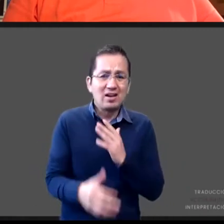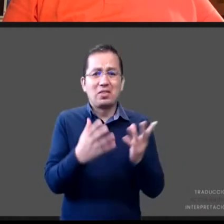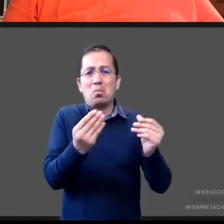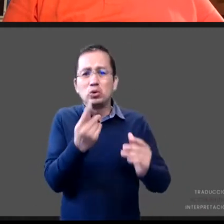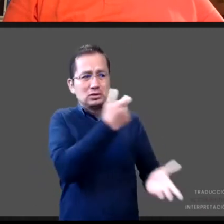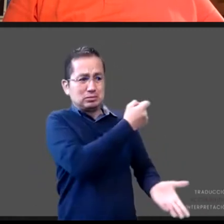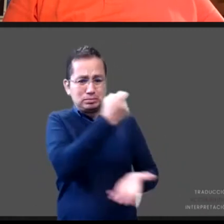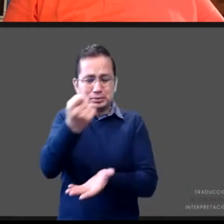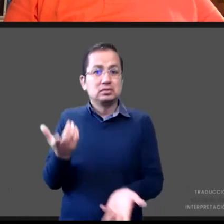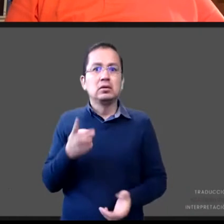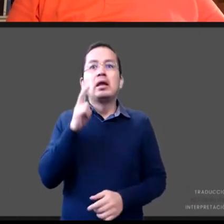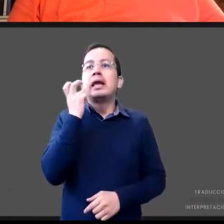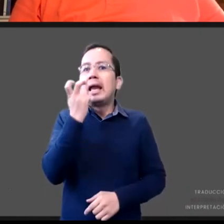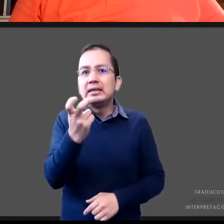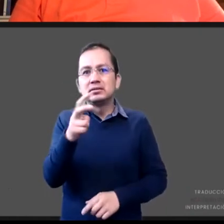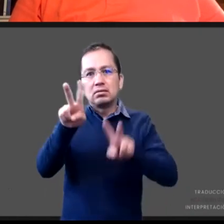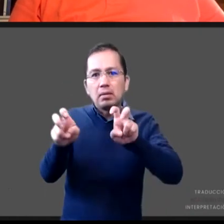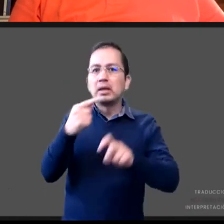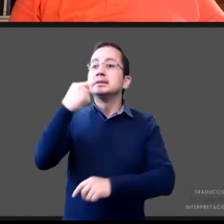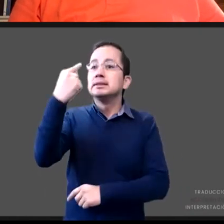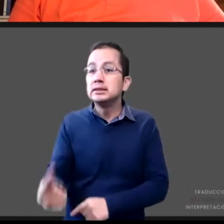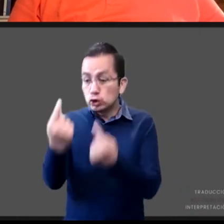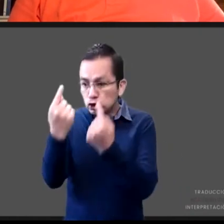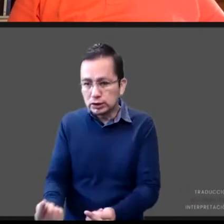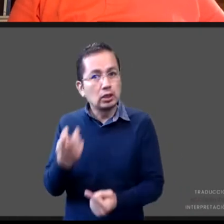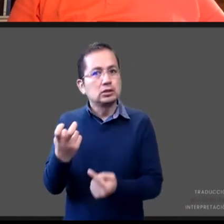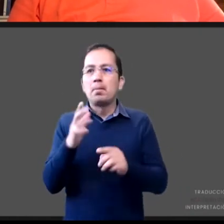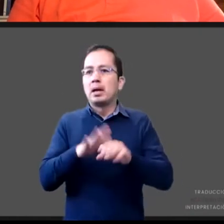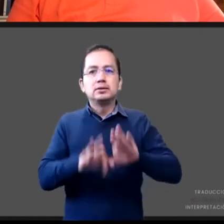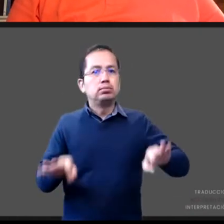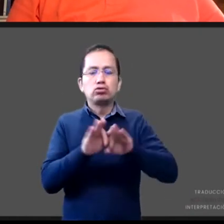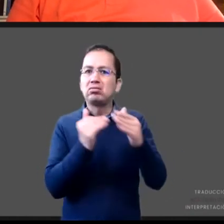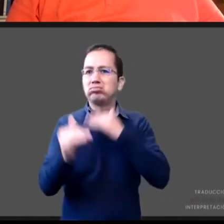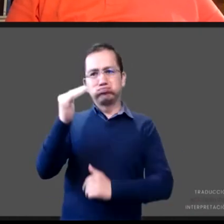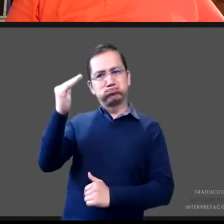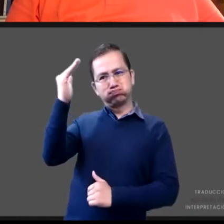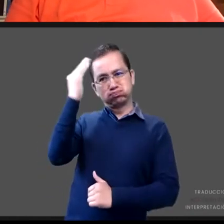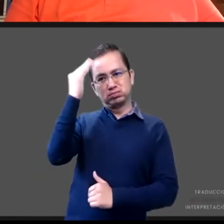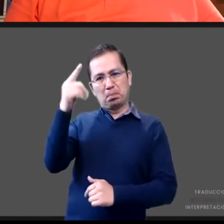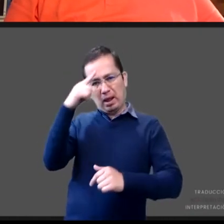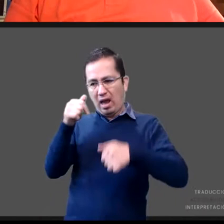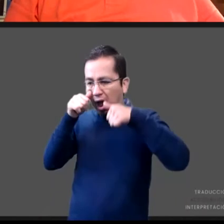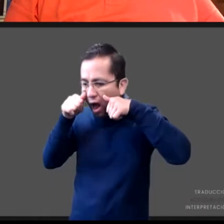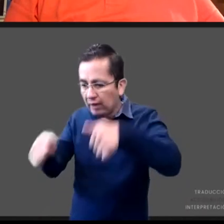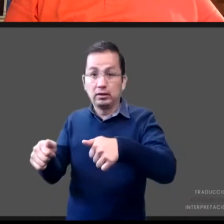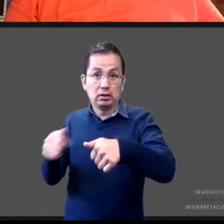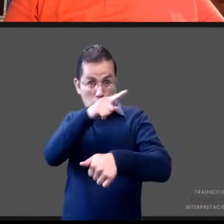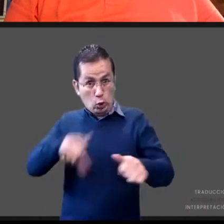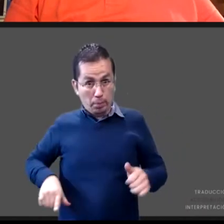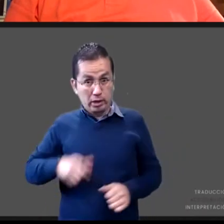pretenda verdaderamente transformar a la sociedad, ¿no? Aquí está el origen de una sociedad violenta,